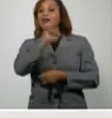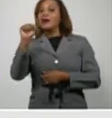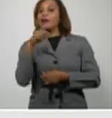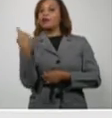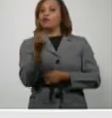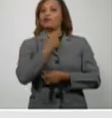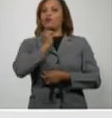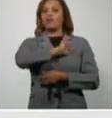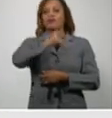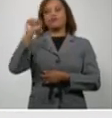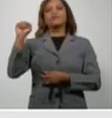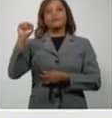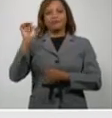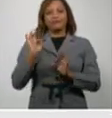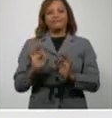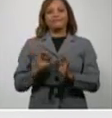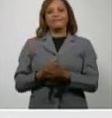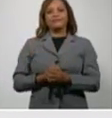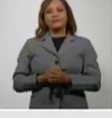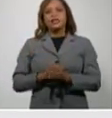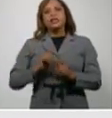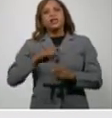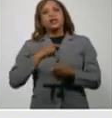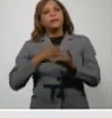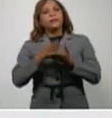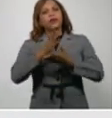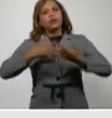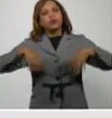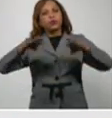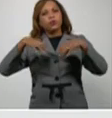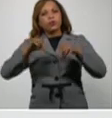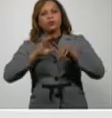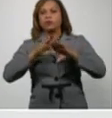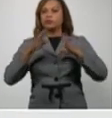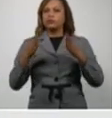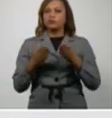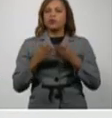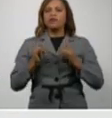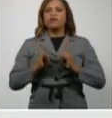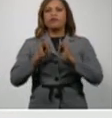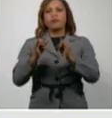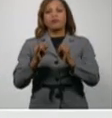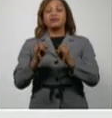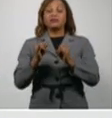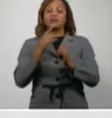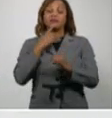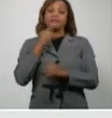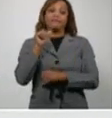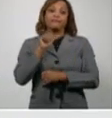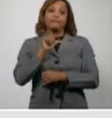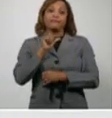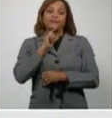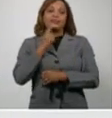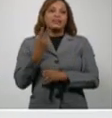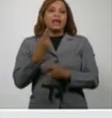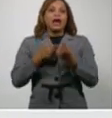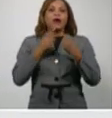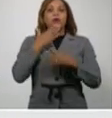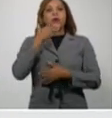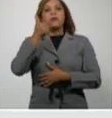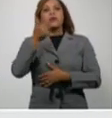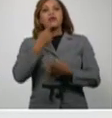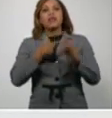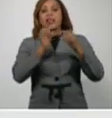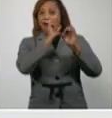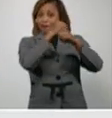todos. Y en medio de todas estas limitaciones, todas estas noticias poco halagüeñas, pues un rayo de luz. El Laboratorio de